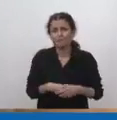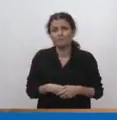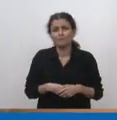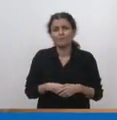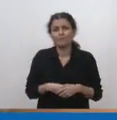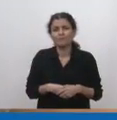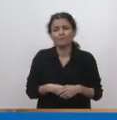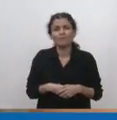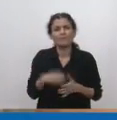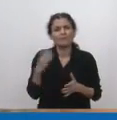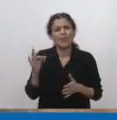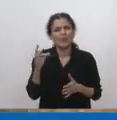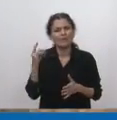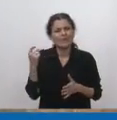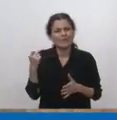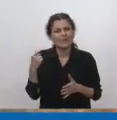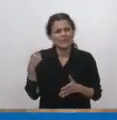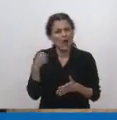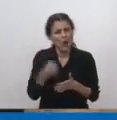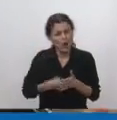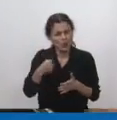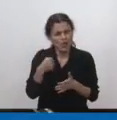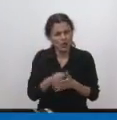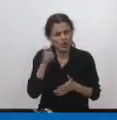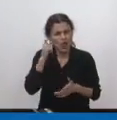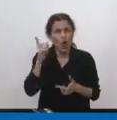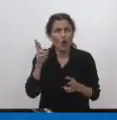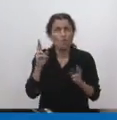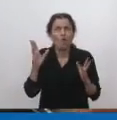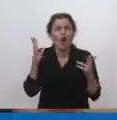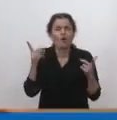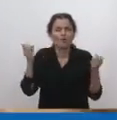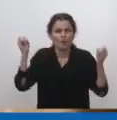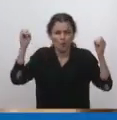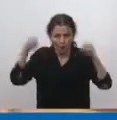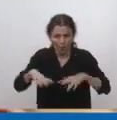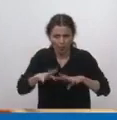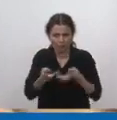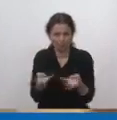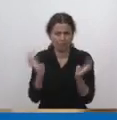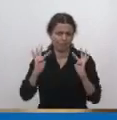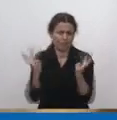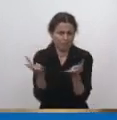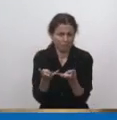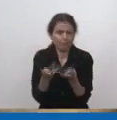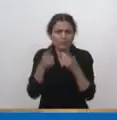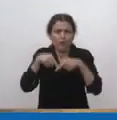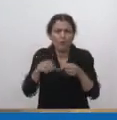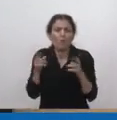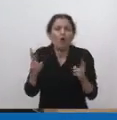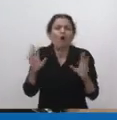que costó llegar, pero estamos tratando por fin